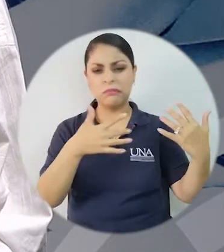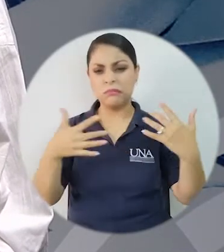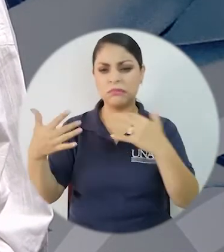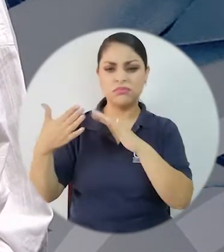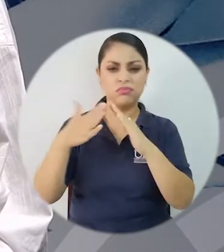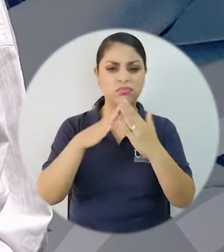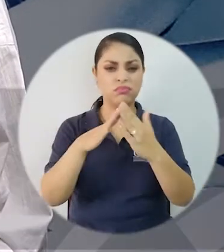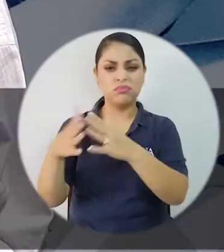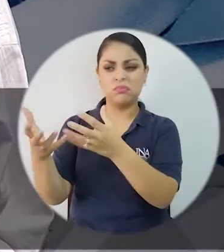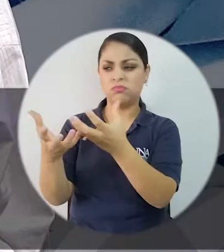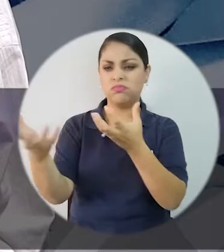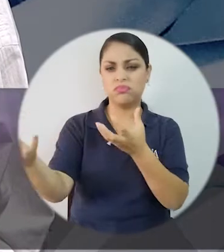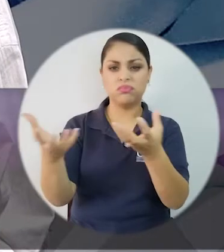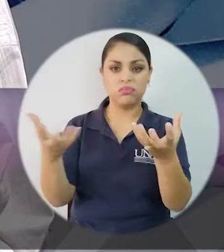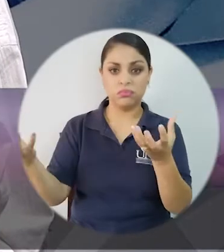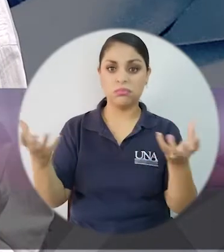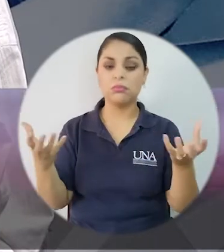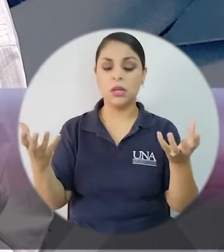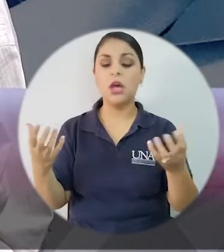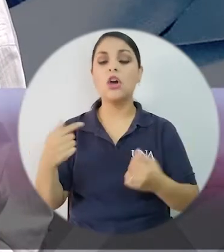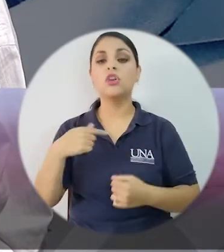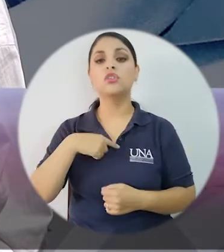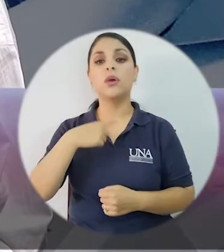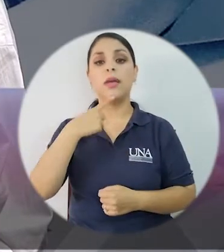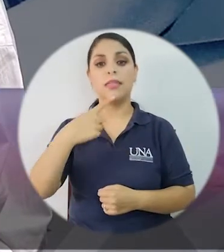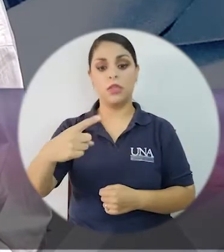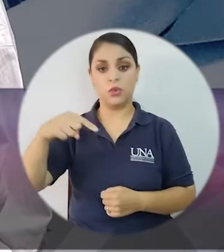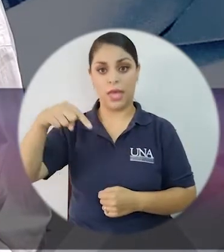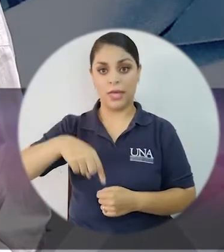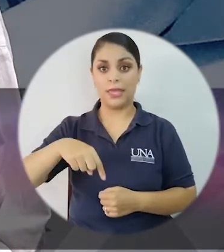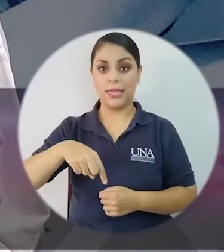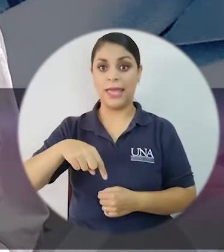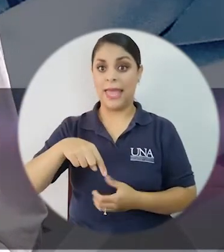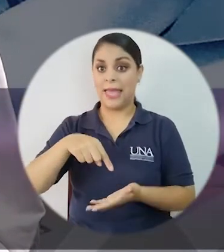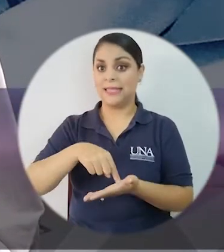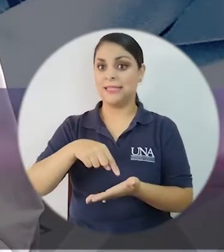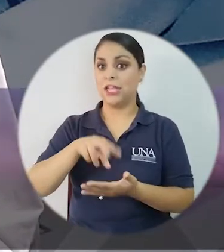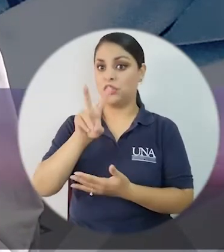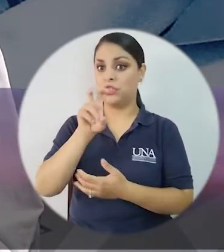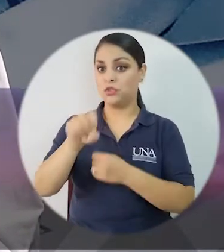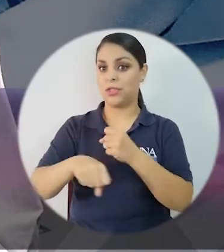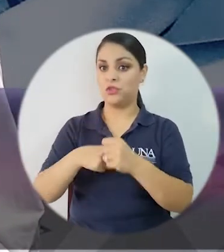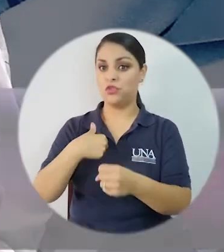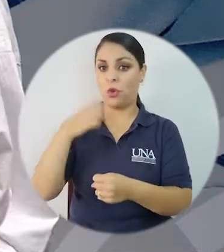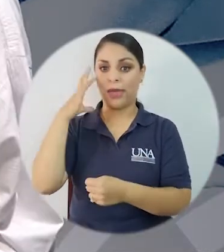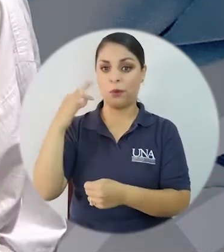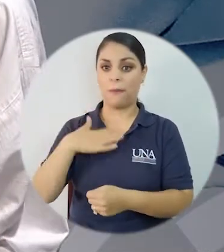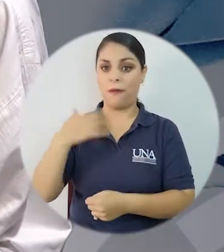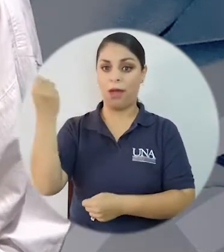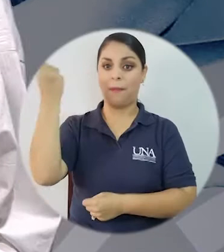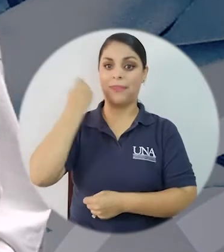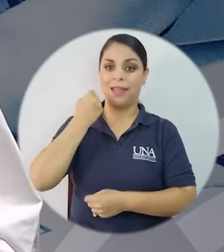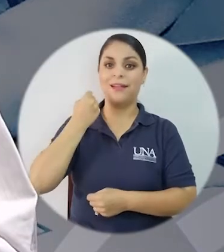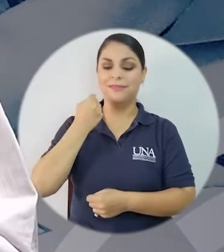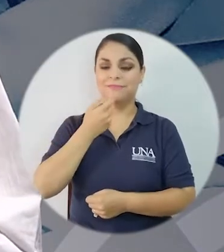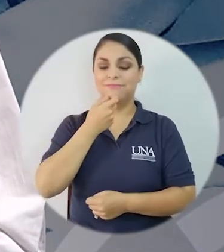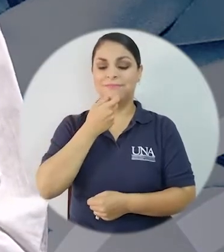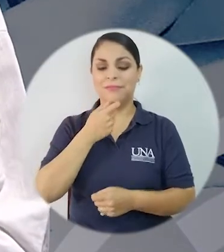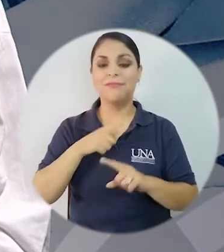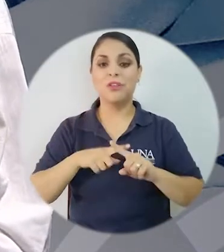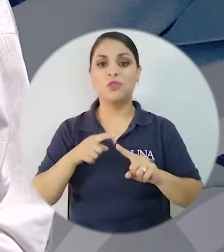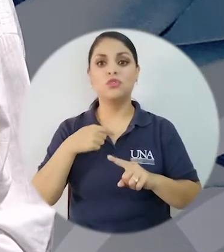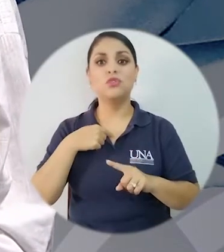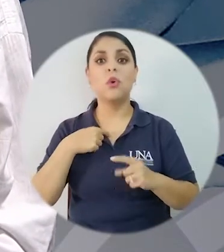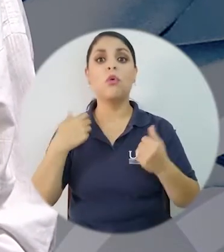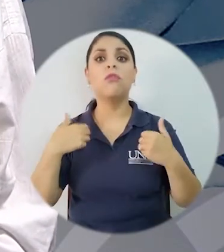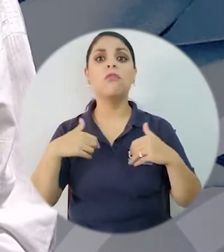mucha división. Yo he dicho algo que en este bicentenario me pueden acribillar. En algunos momentos he pensado que se